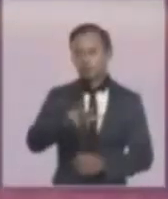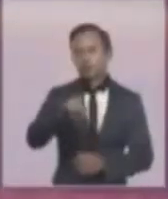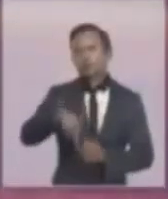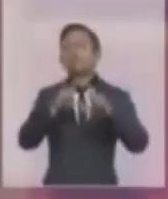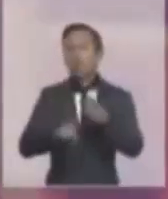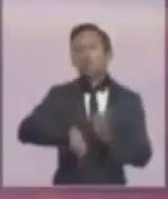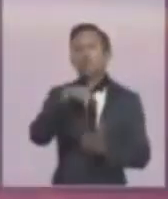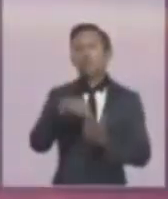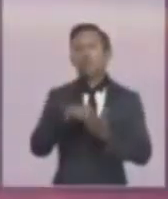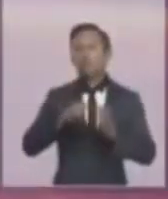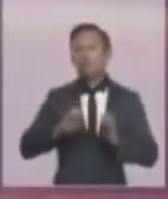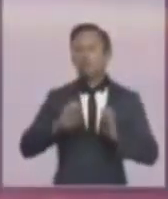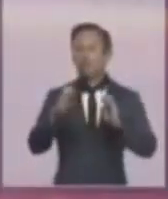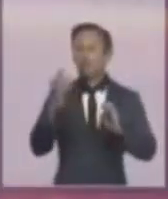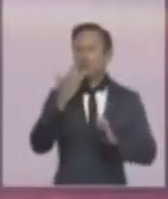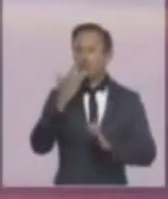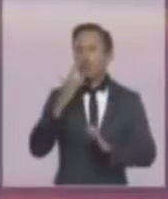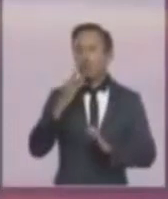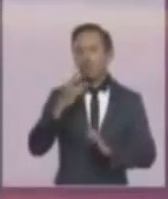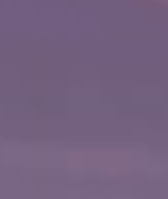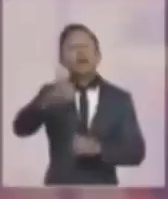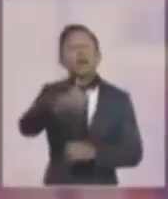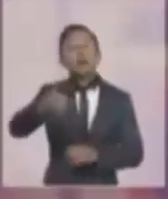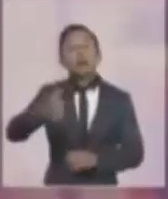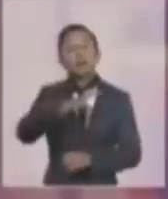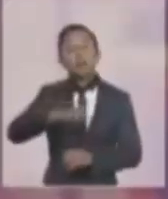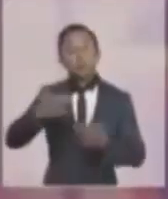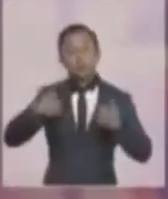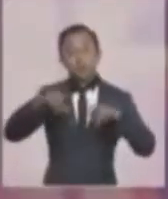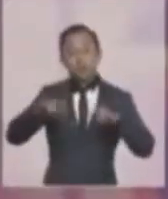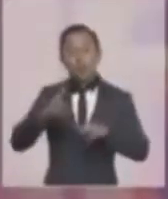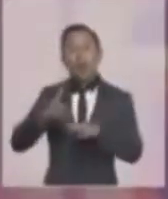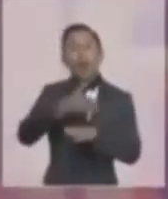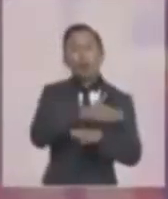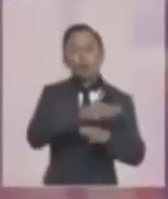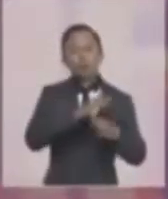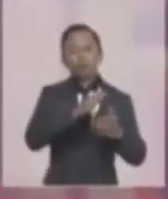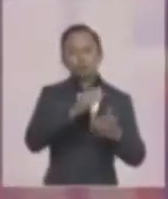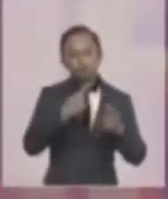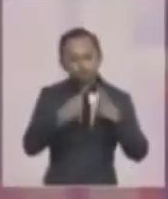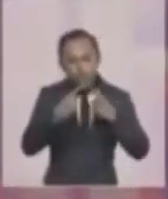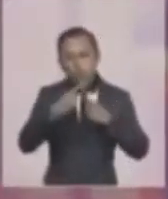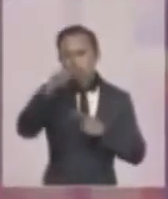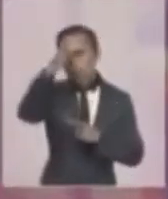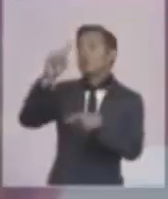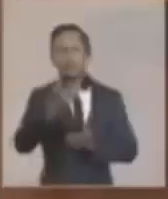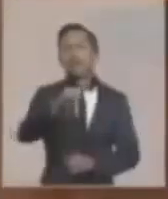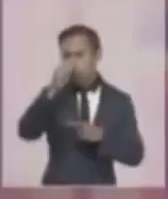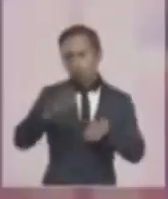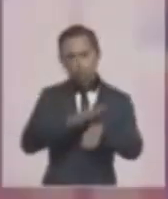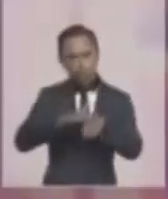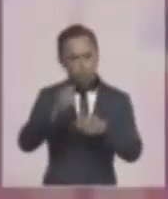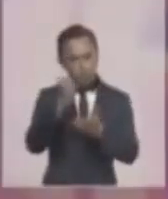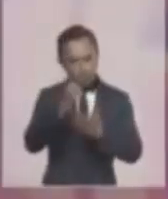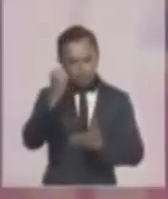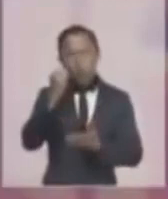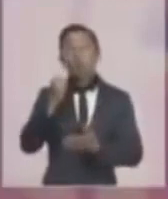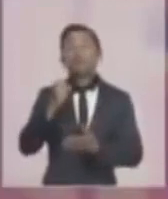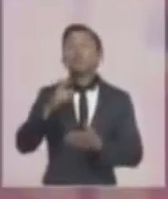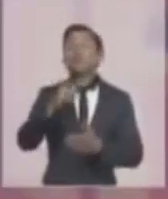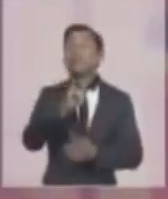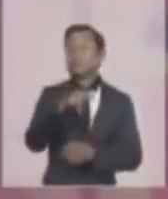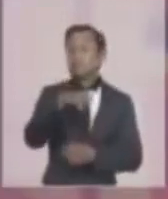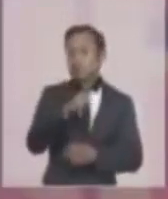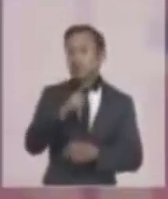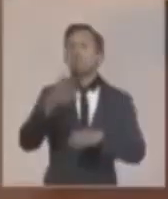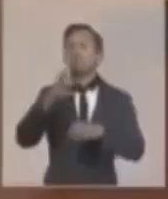eso es 2011. De la Ciudad de México. Vale. El Instituto Nacional Electoral agradece la asistencia a este pinche debate a okay.